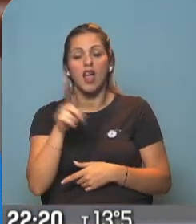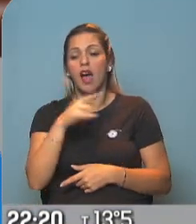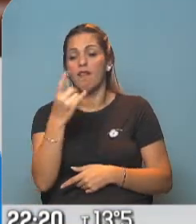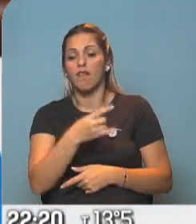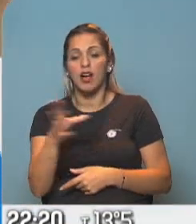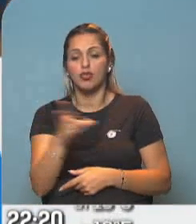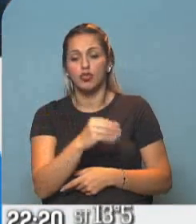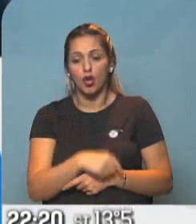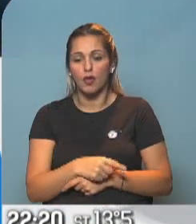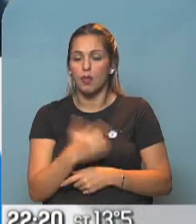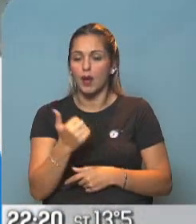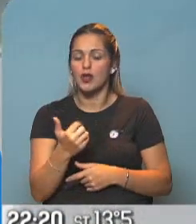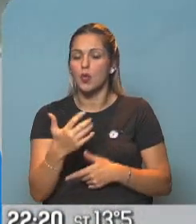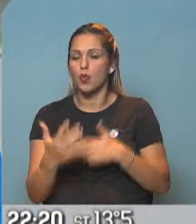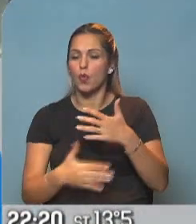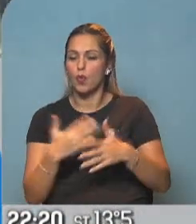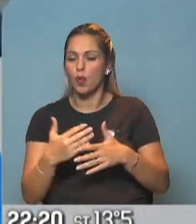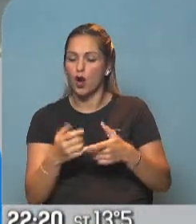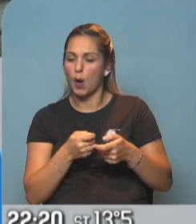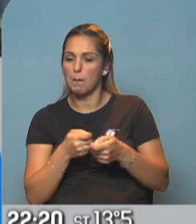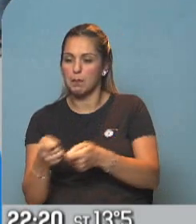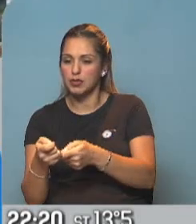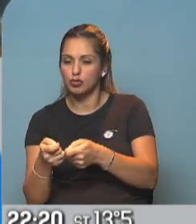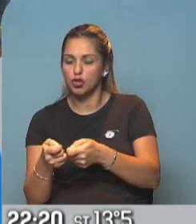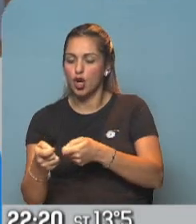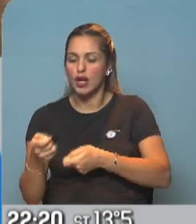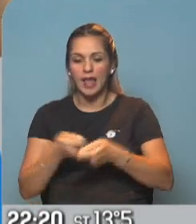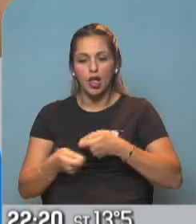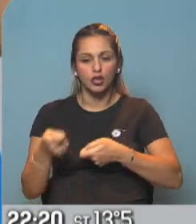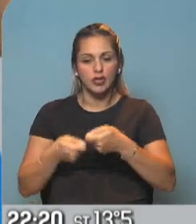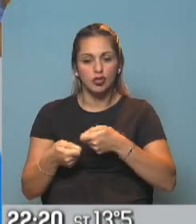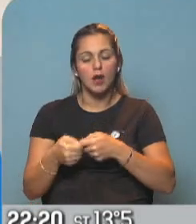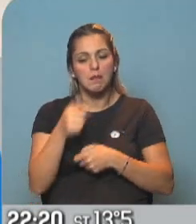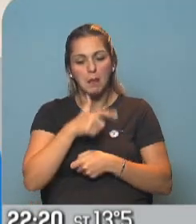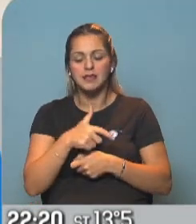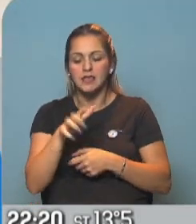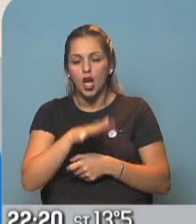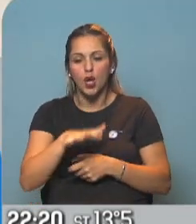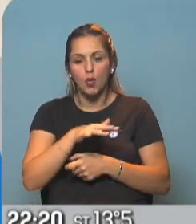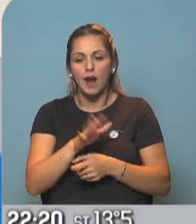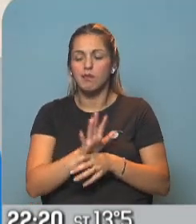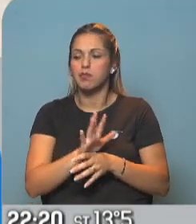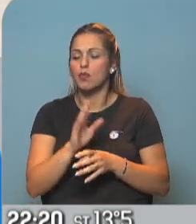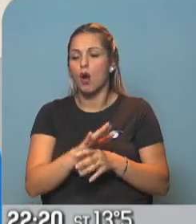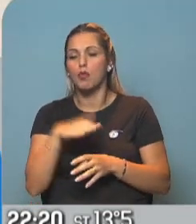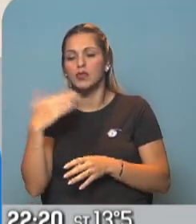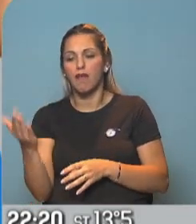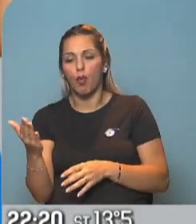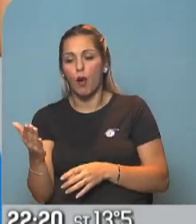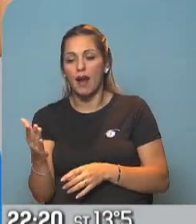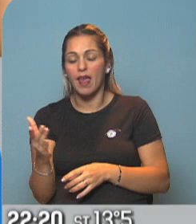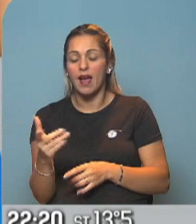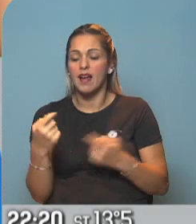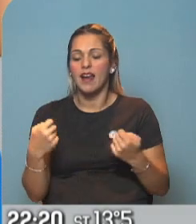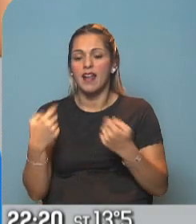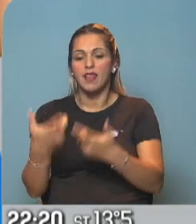bueno, hay un juego ahí entre presión y negociación. Me parece que la región hoy está mucho más fuera y le deja a otro tipo de